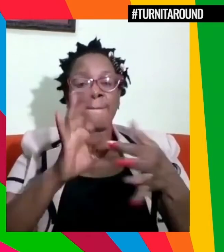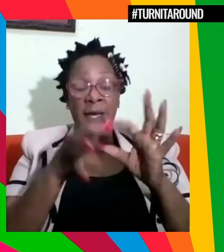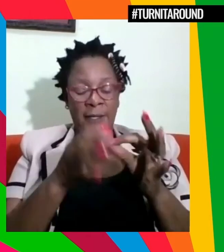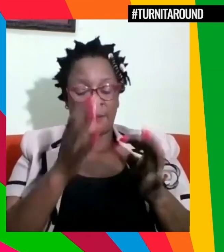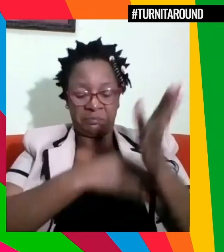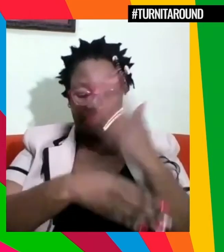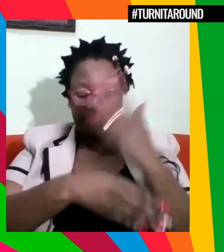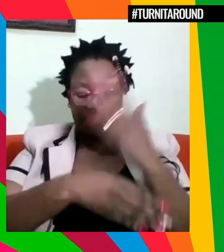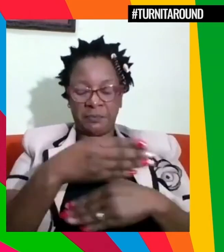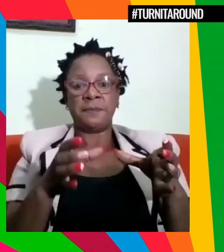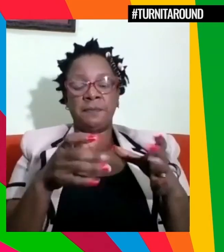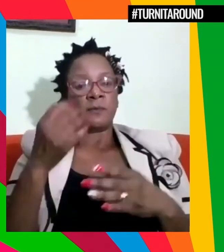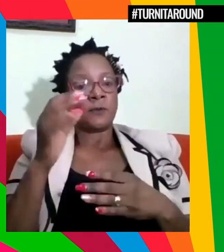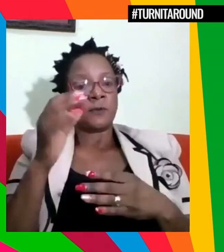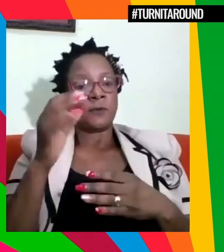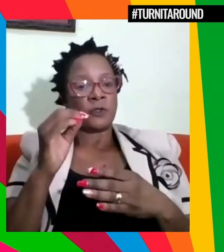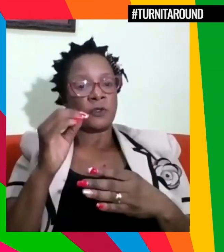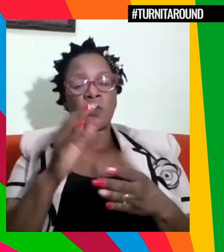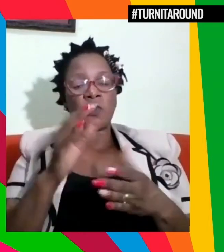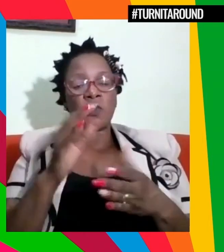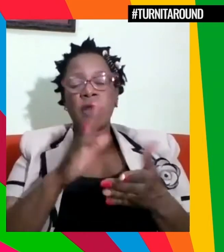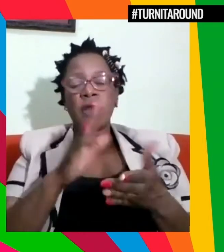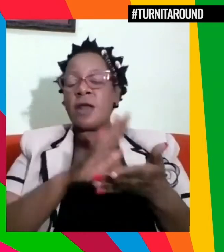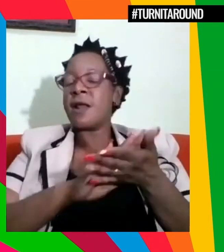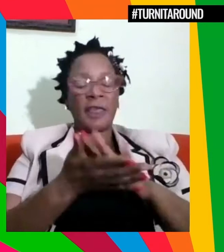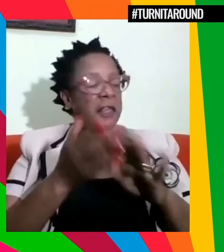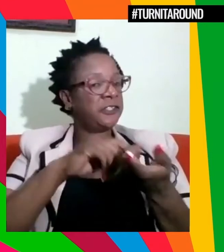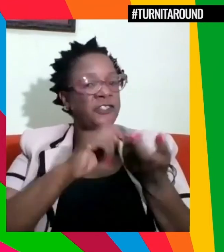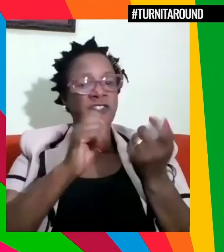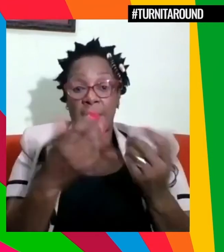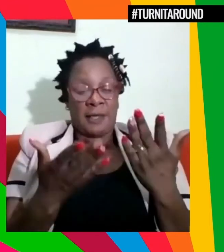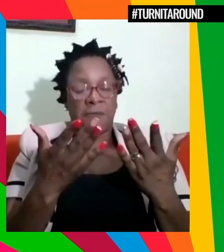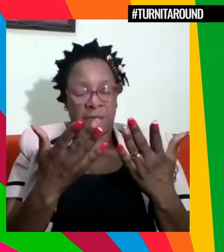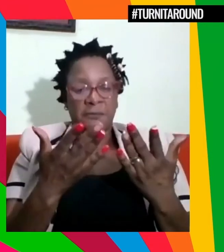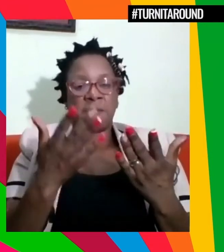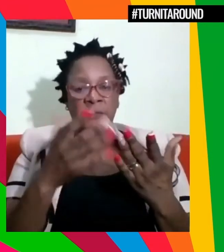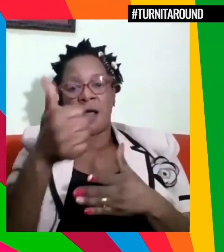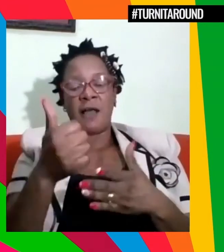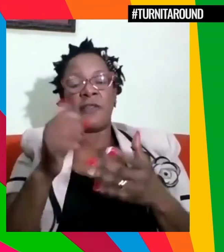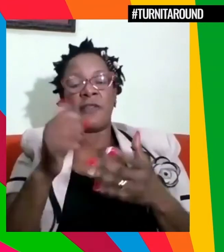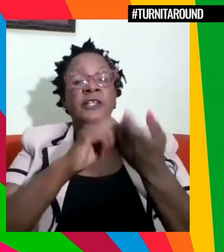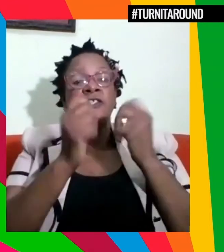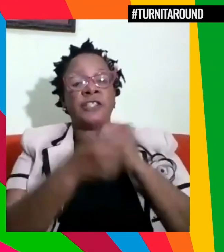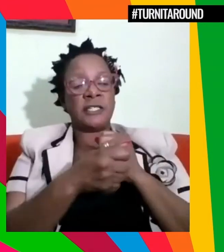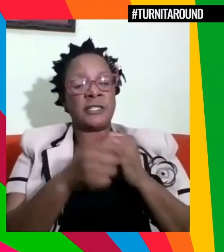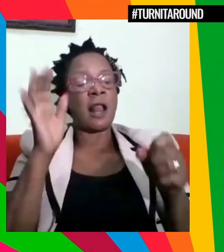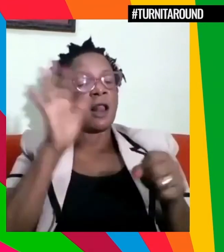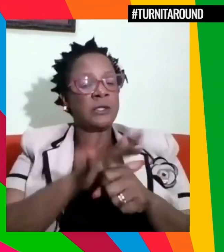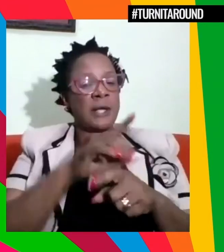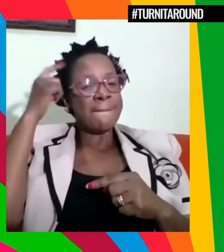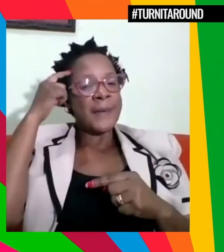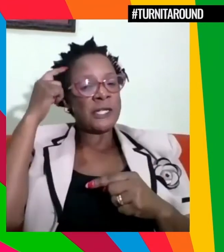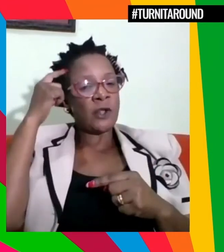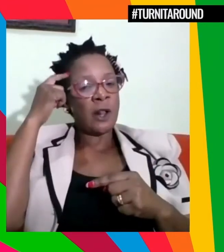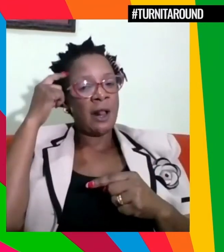Incluso como parte del equipo paralímpico. Y nada cambia, quizás las condiciones físicas cambien un poco,